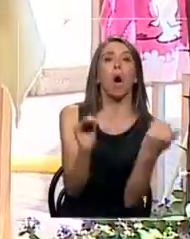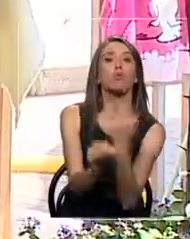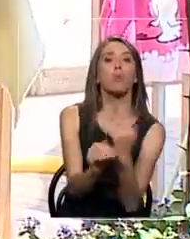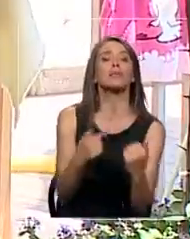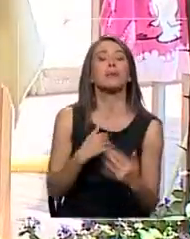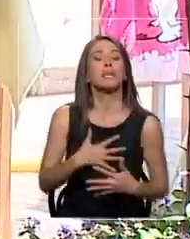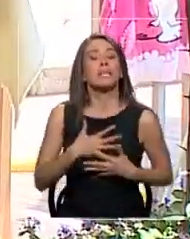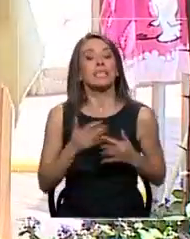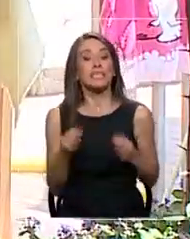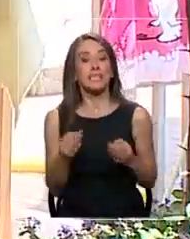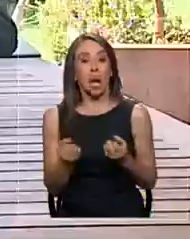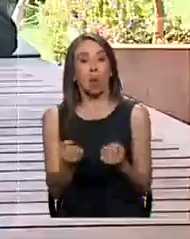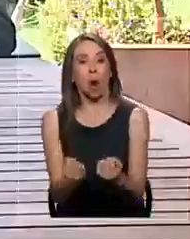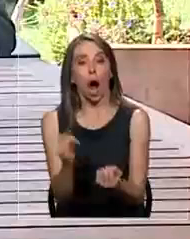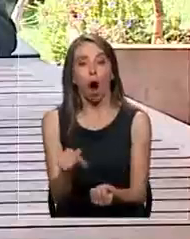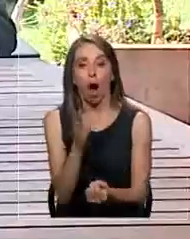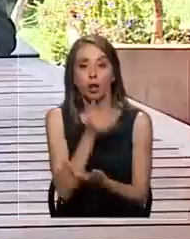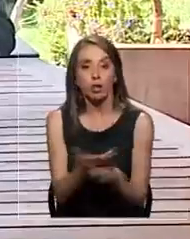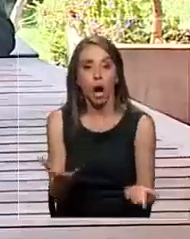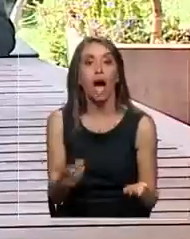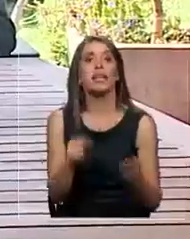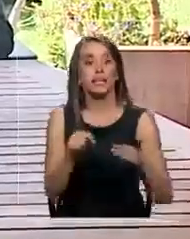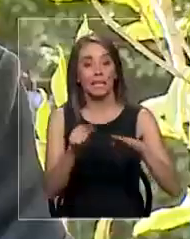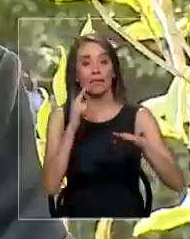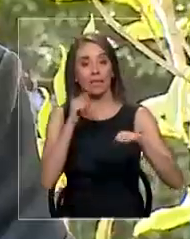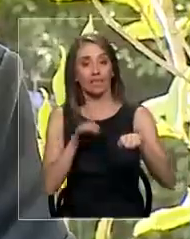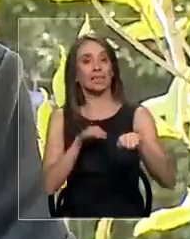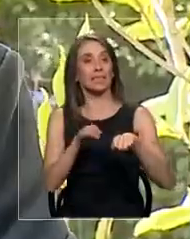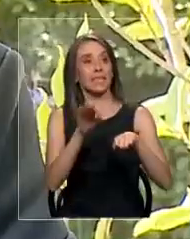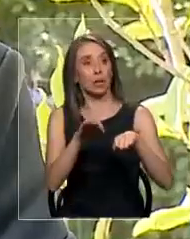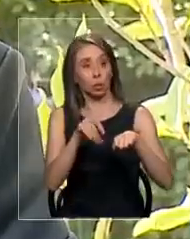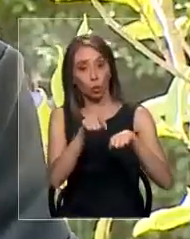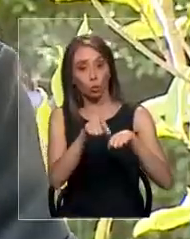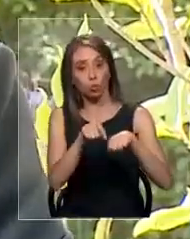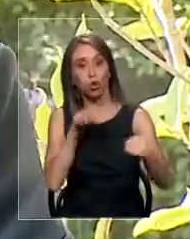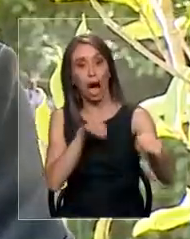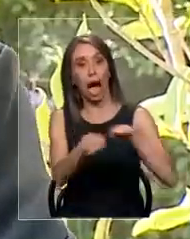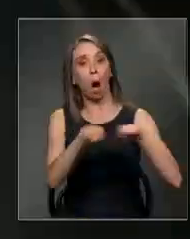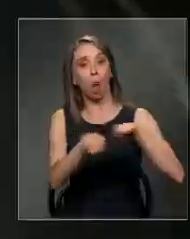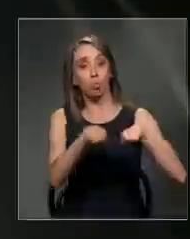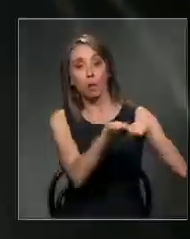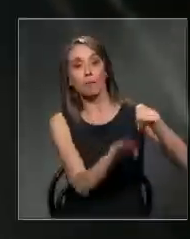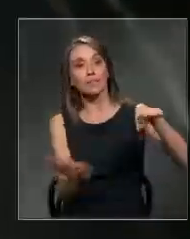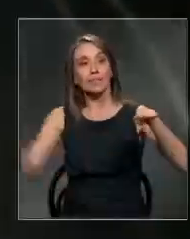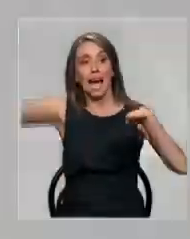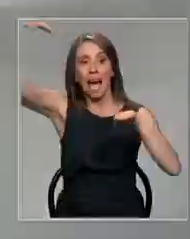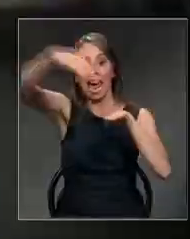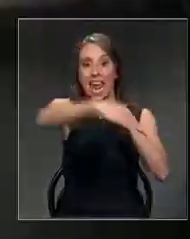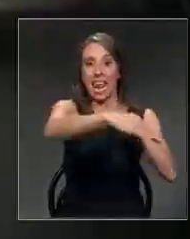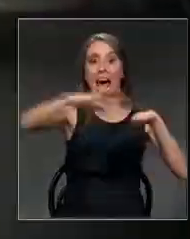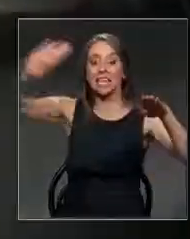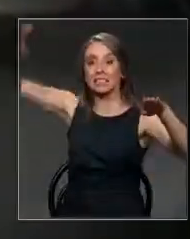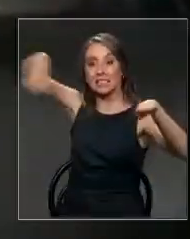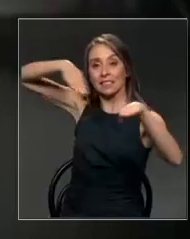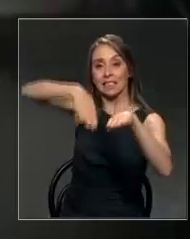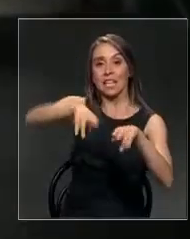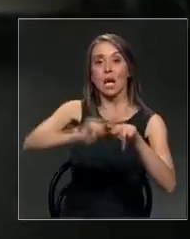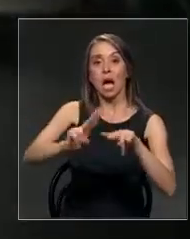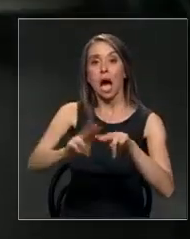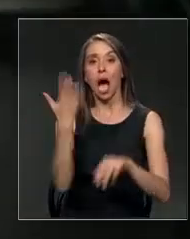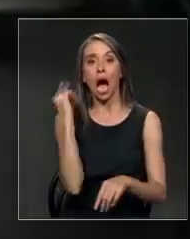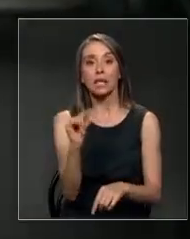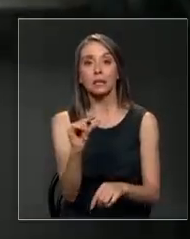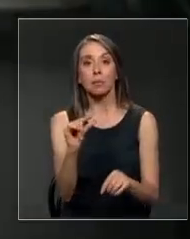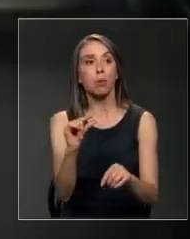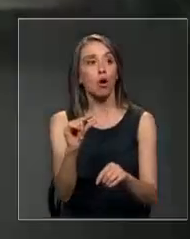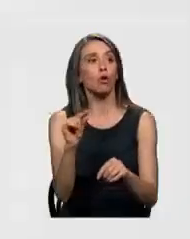seguridad el que hoy día no la tengo. Este enlace que te digo yo que me pasó esta situación es un enlace que remodelaron hace poco. ¿Y para qué?